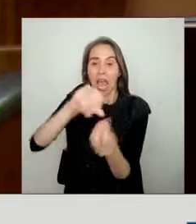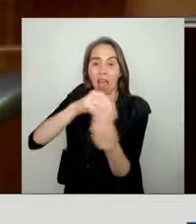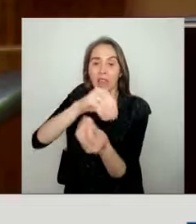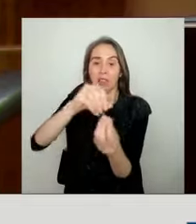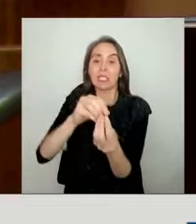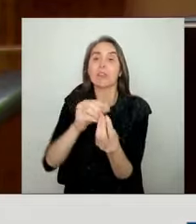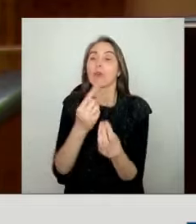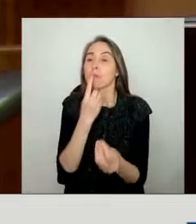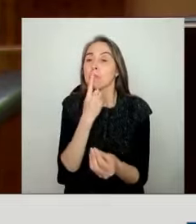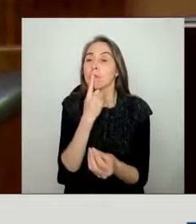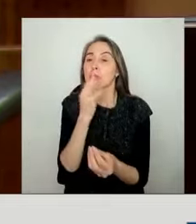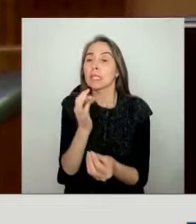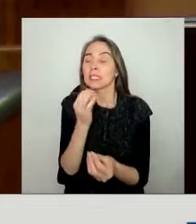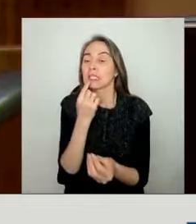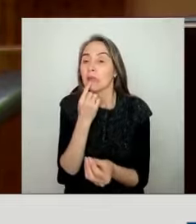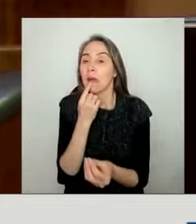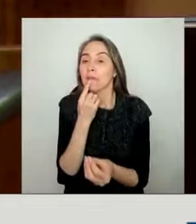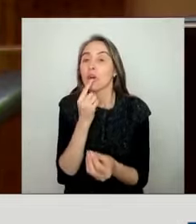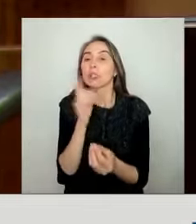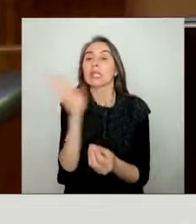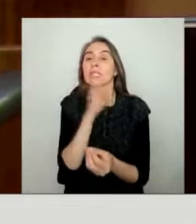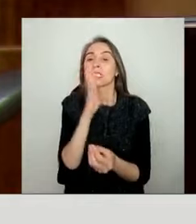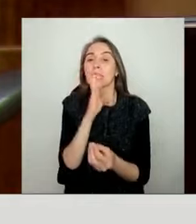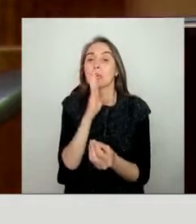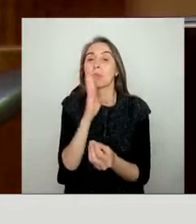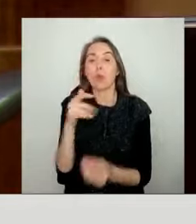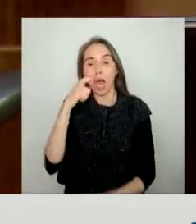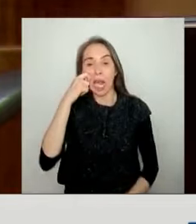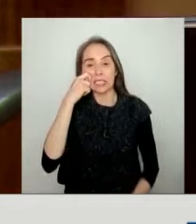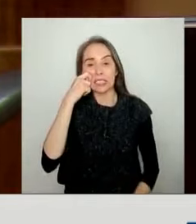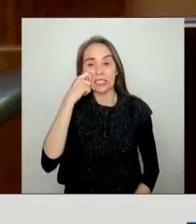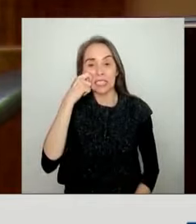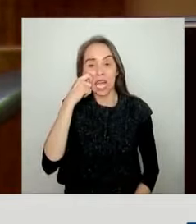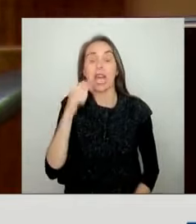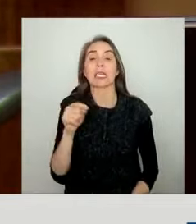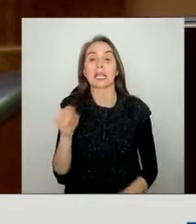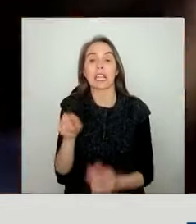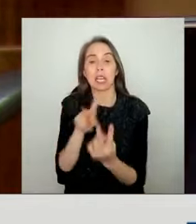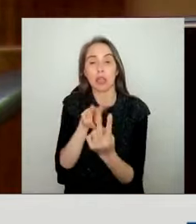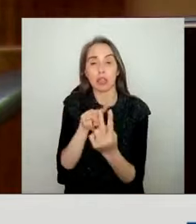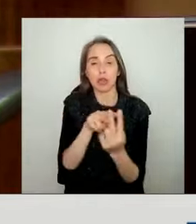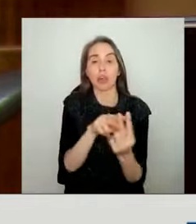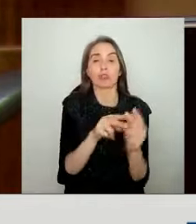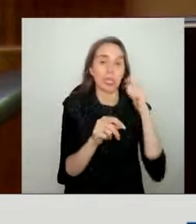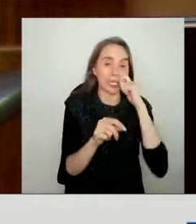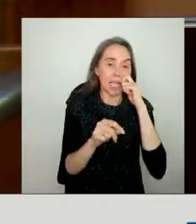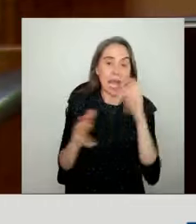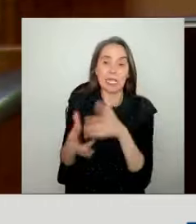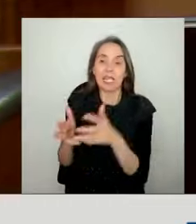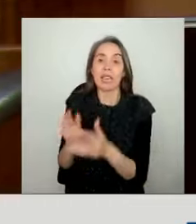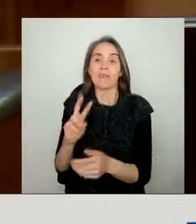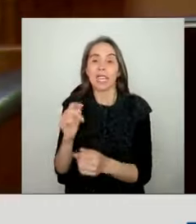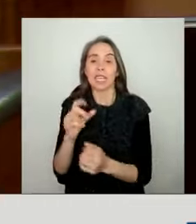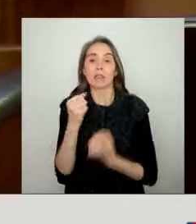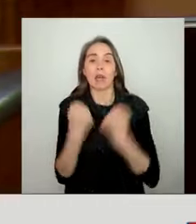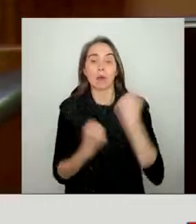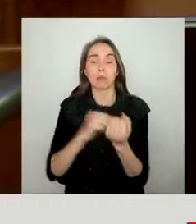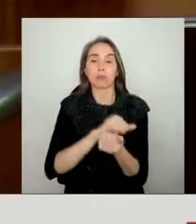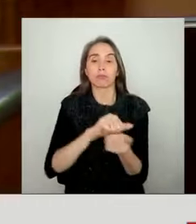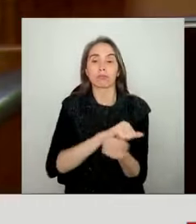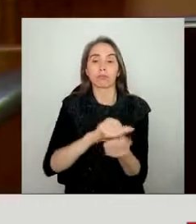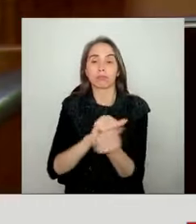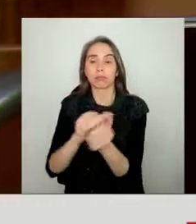simula ser carne presidente ambos tipos de productos pasan por procesos industriales que son complejos Pero